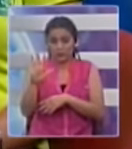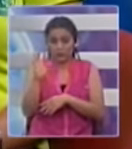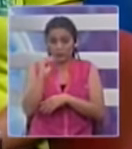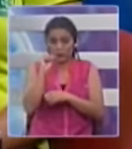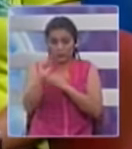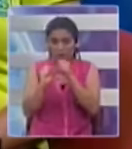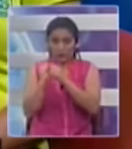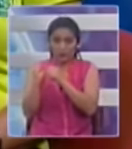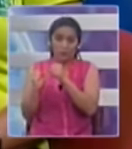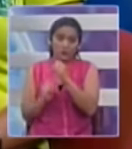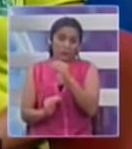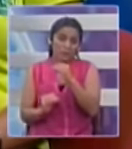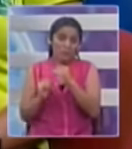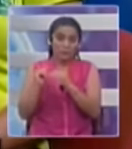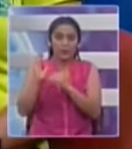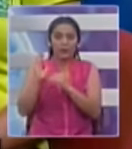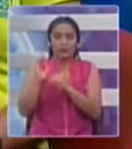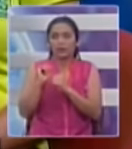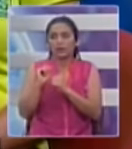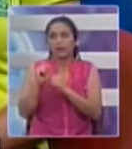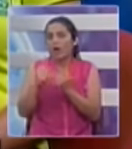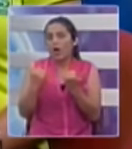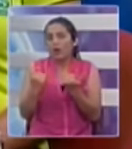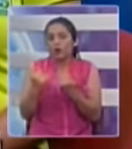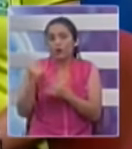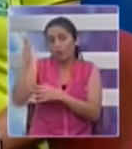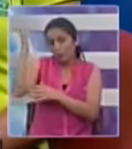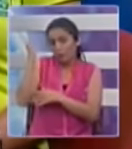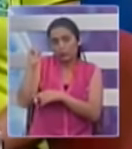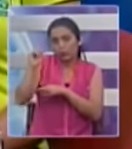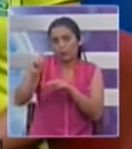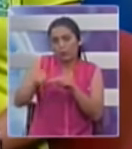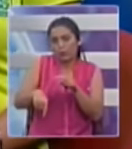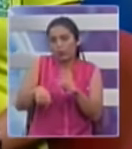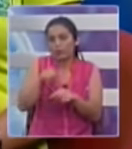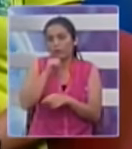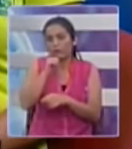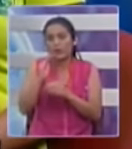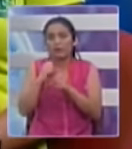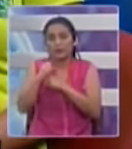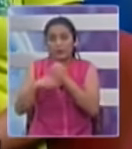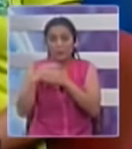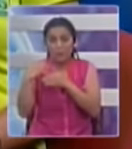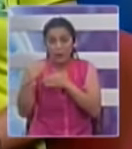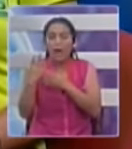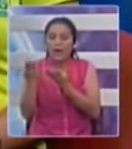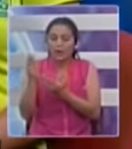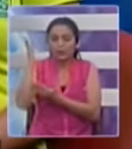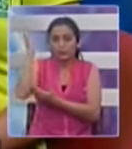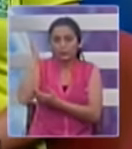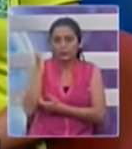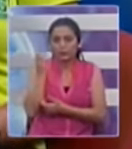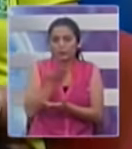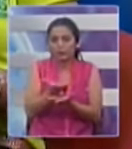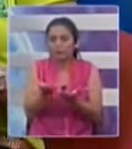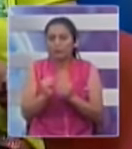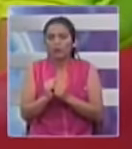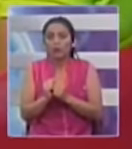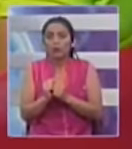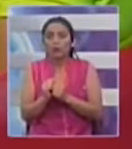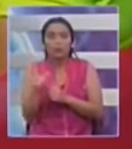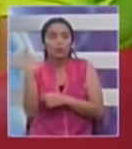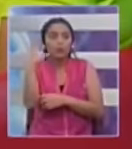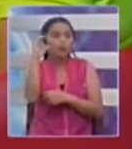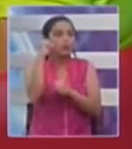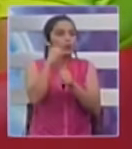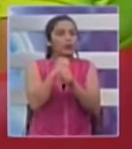deberían ni por qué estar jubiladas, ni por qué dejar de ser población económicamente activa, que tampoco encuentran un lugar de